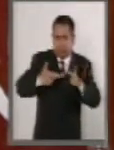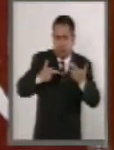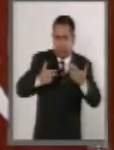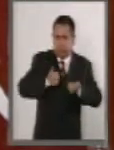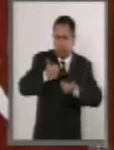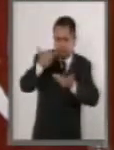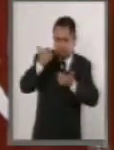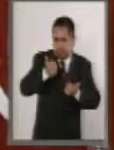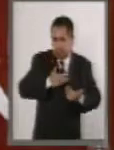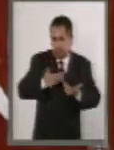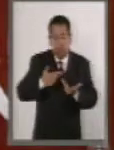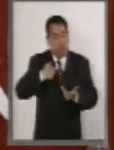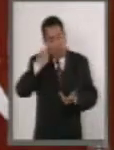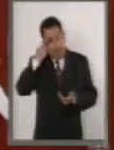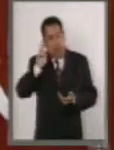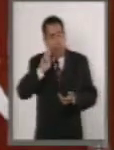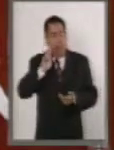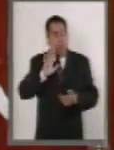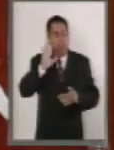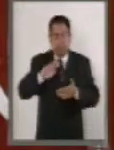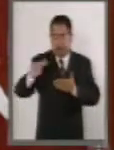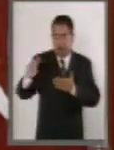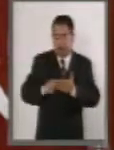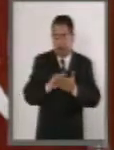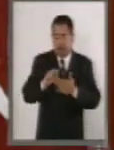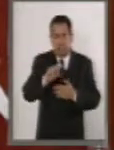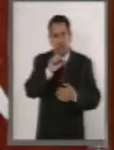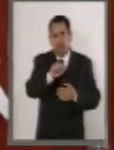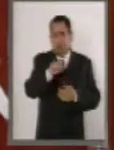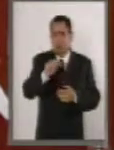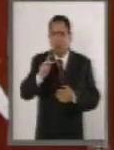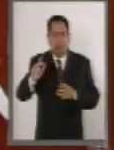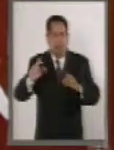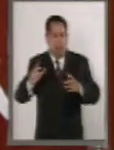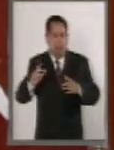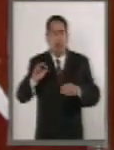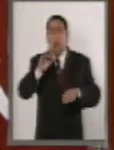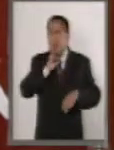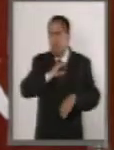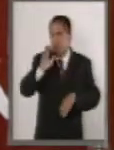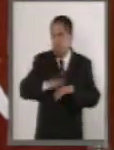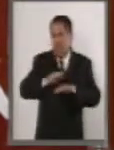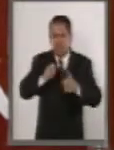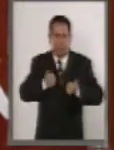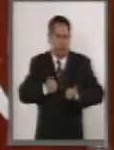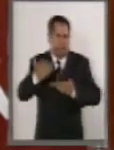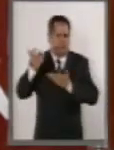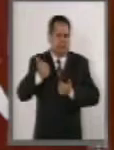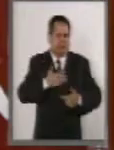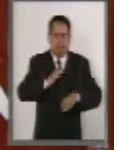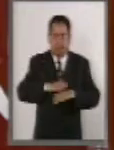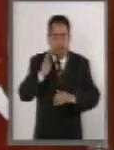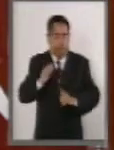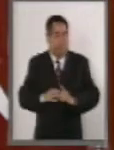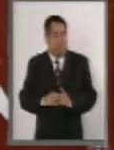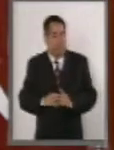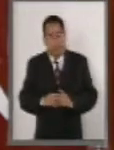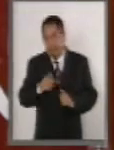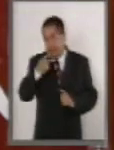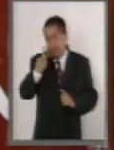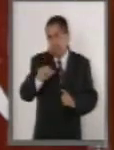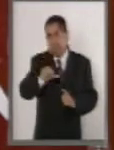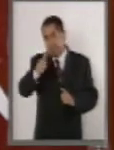espera que con el recién firmado acuerdo de asociación transpacífico pueda crecer aún más. No obstante,